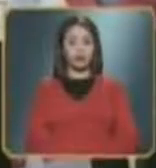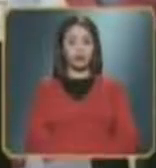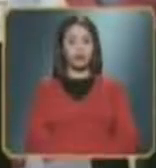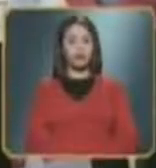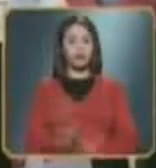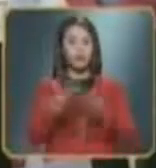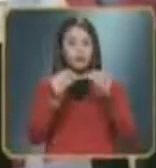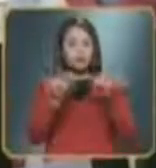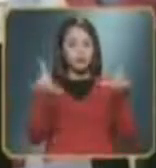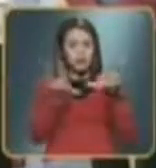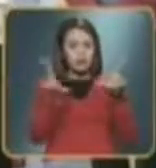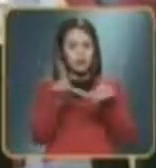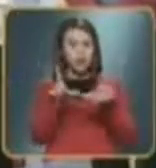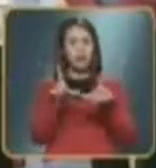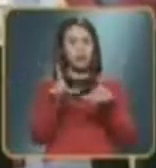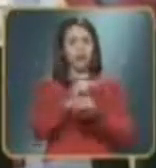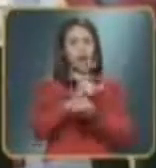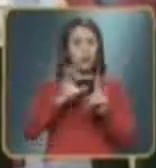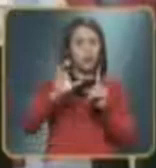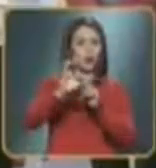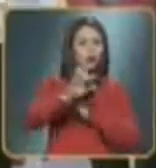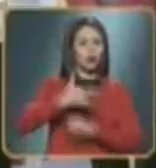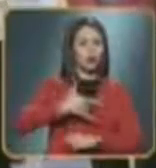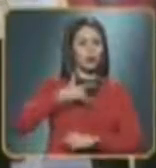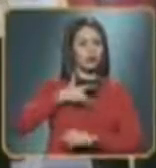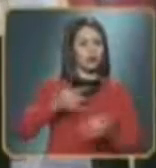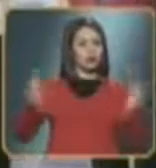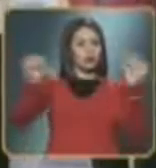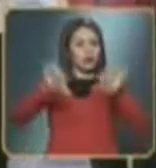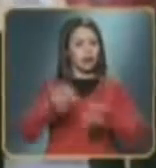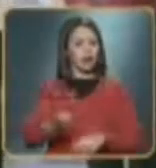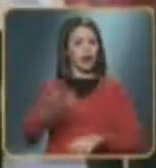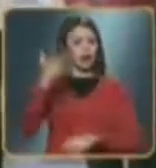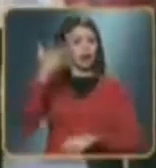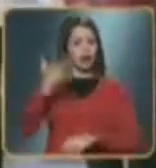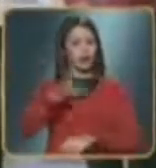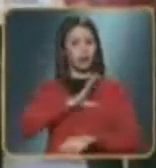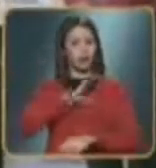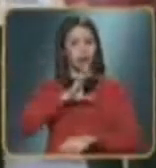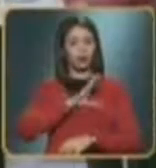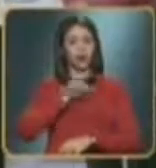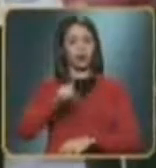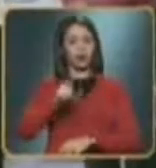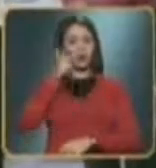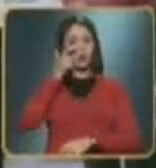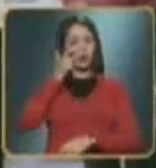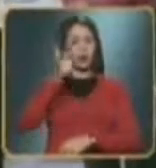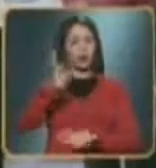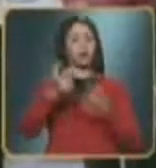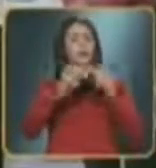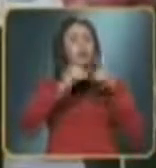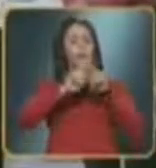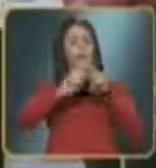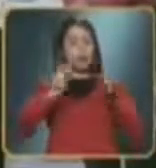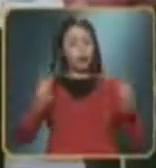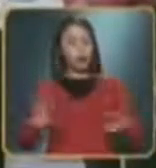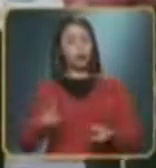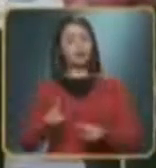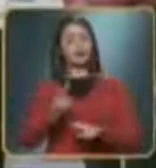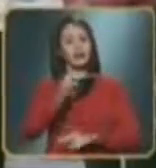bombardeado con una cultura extraña para destruir los valores Auténticos de pueblos pacíficos